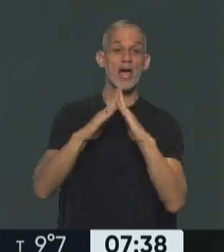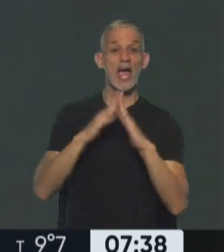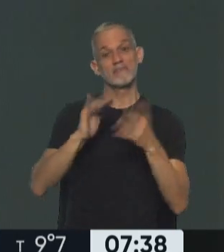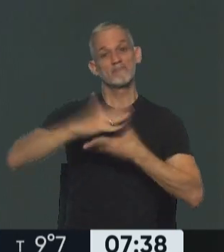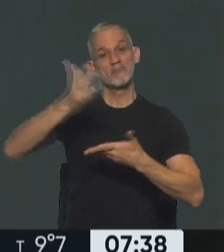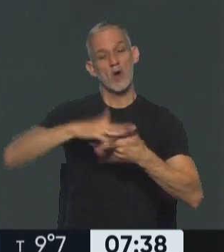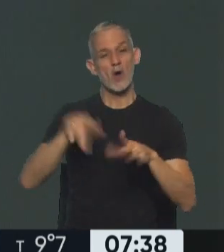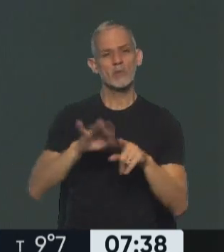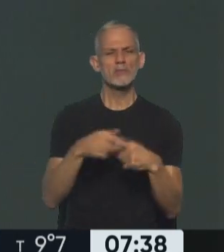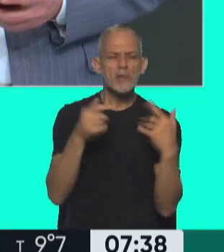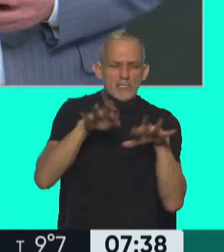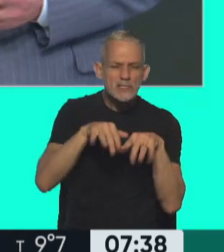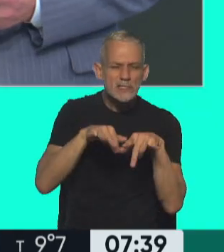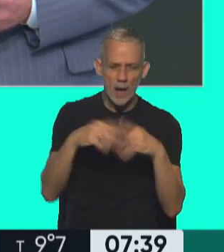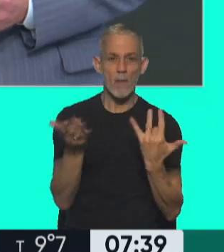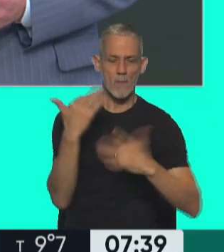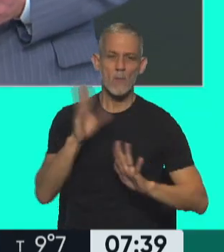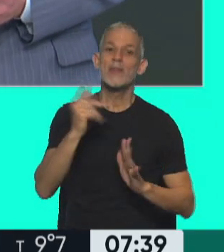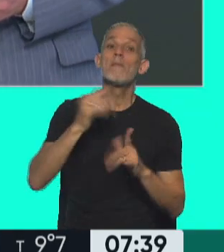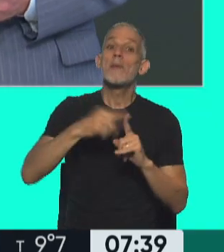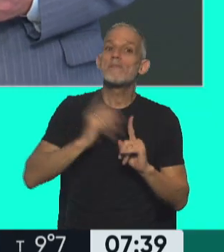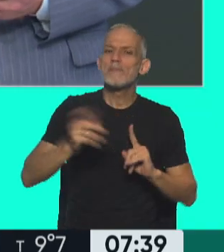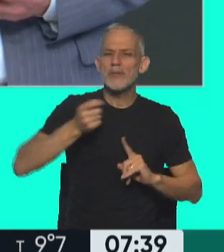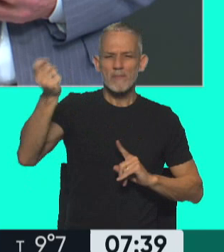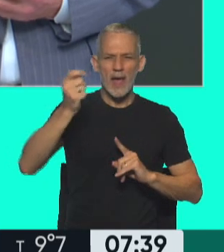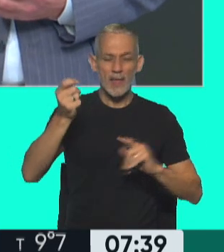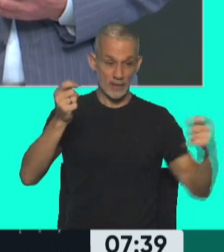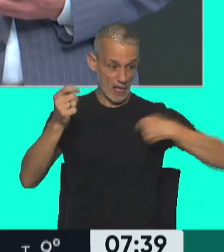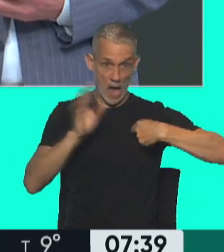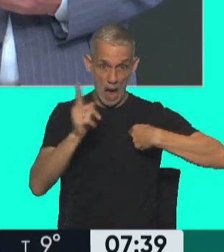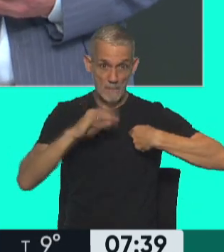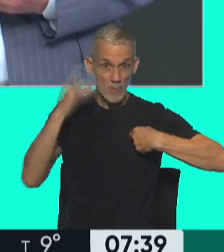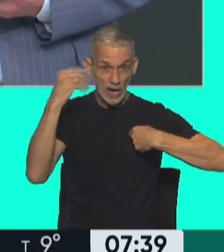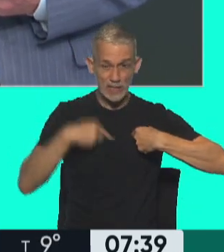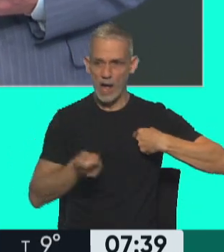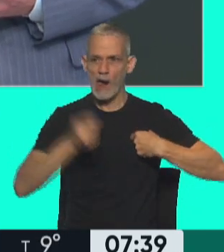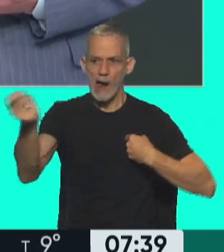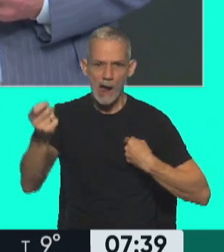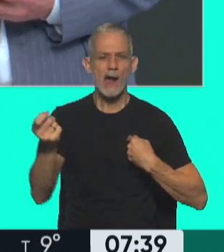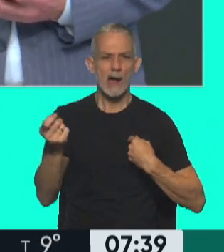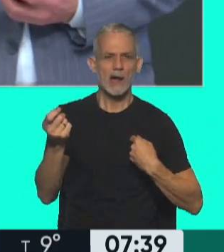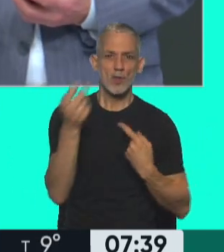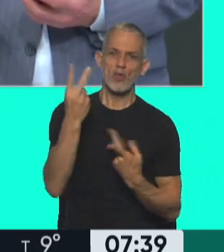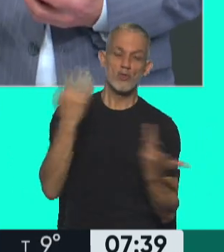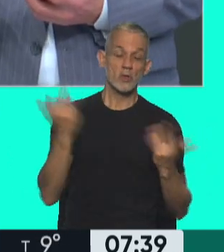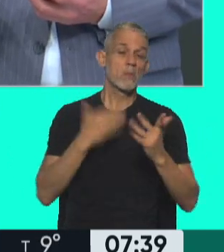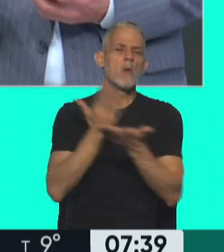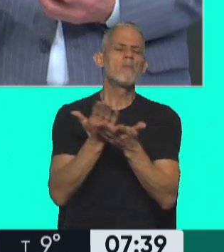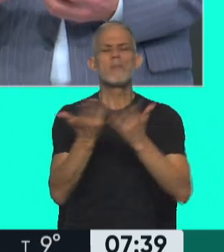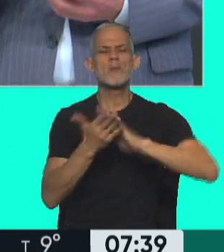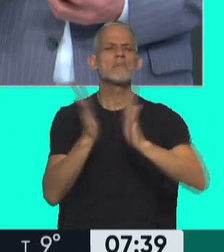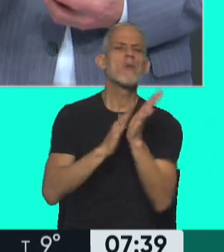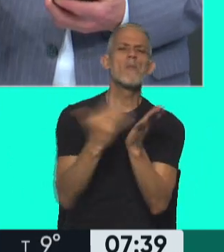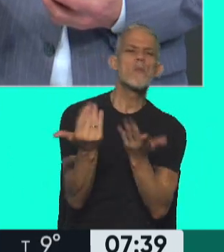computadora se va a poder meter y ver qué es lo que está pasando en el expediente. No solo ver, también va a poder proponer medidas de